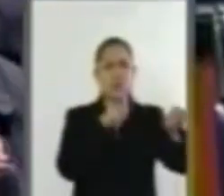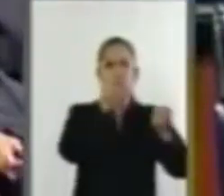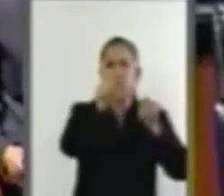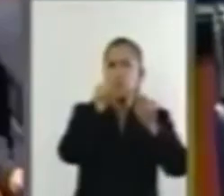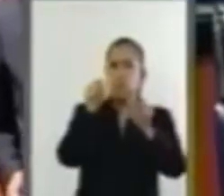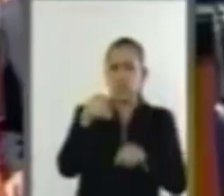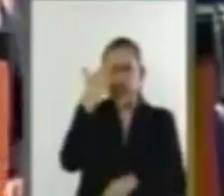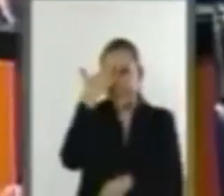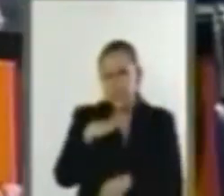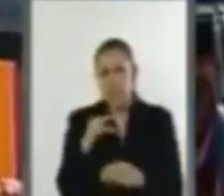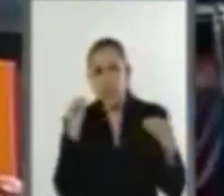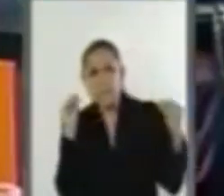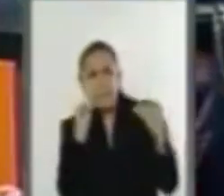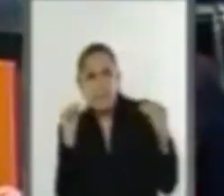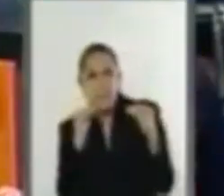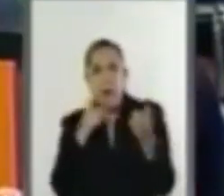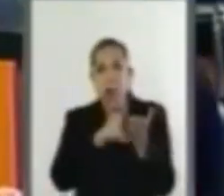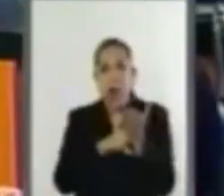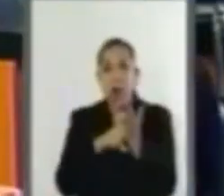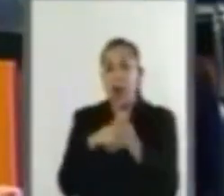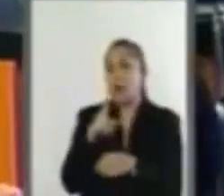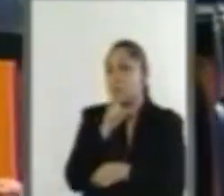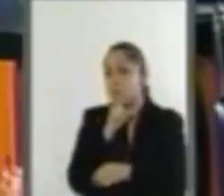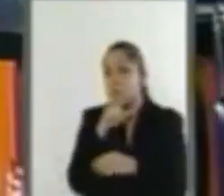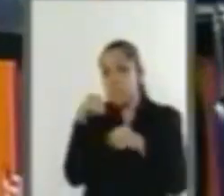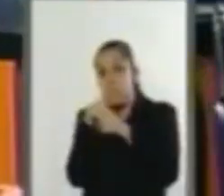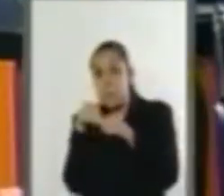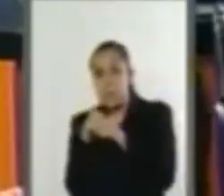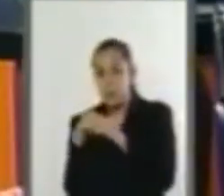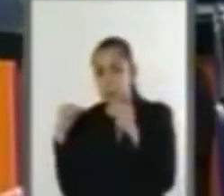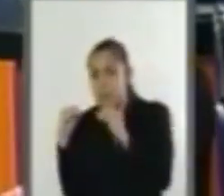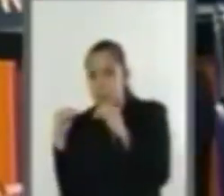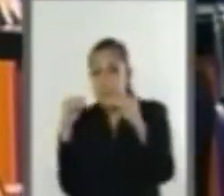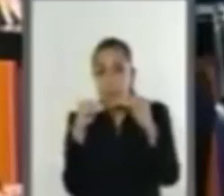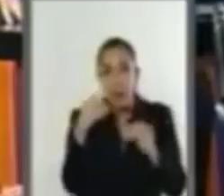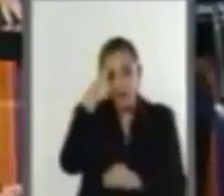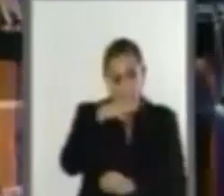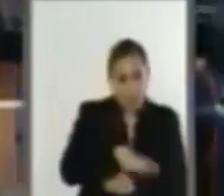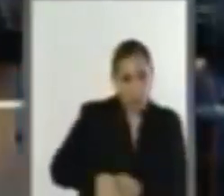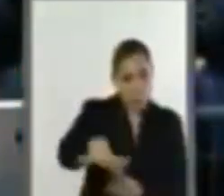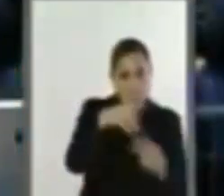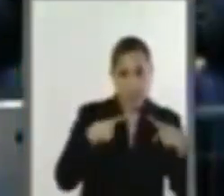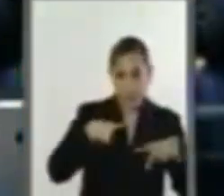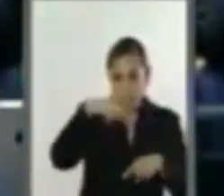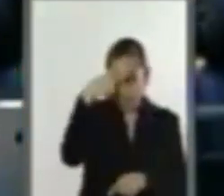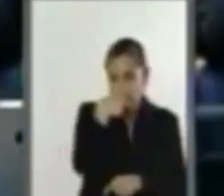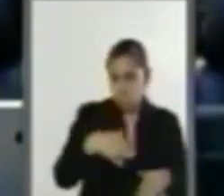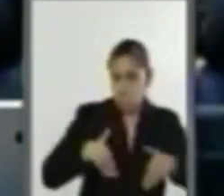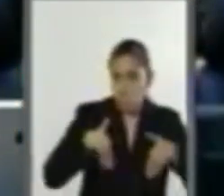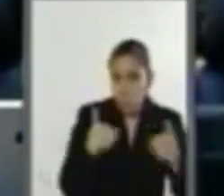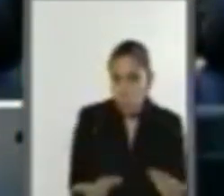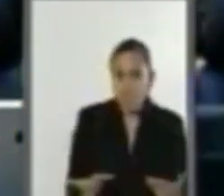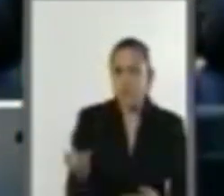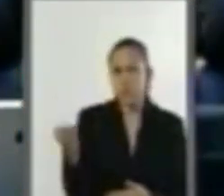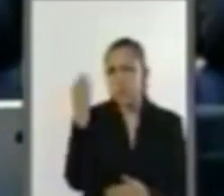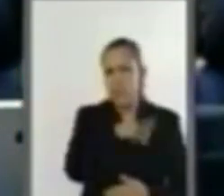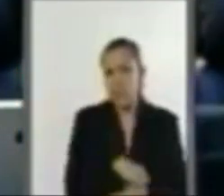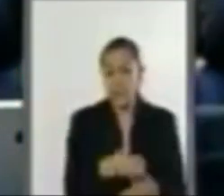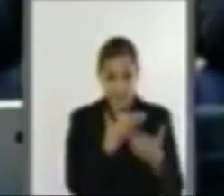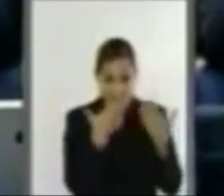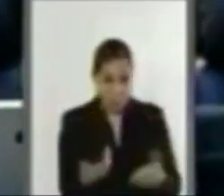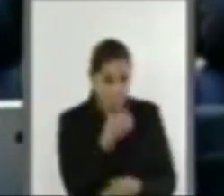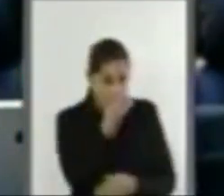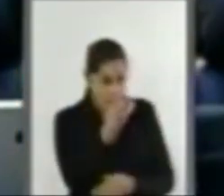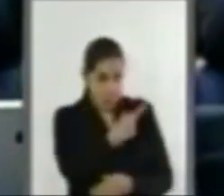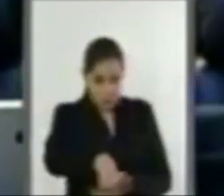políticas, no nada más del PRI, también te repito, de Morena, del PT, del PRD. Y yo voy a hacer mi trabajo, como lo hice el primer año que fui presidente del